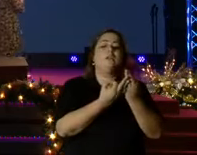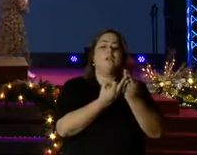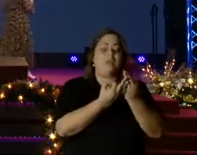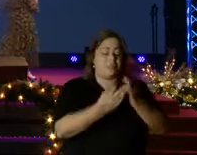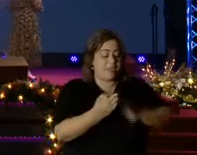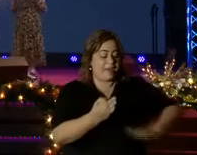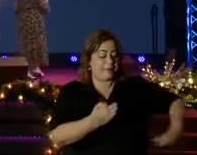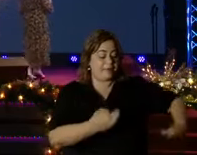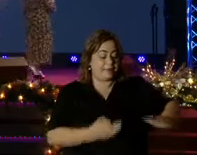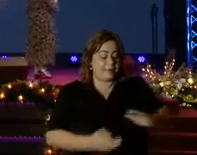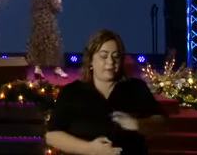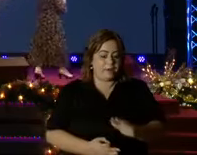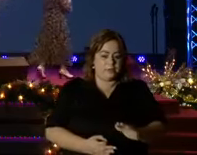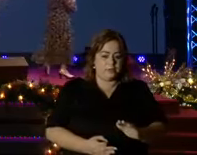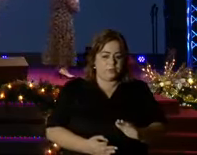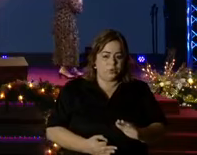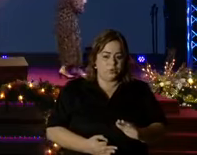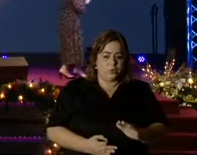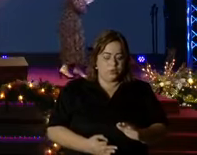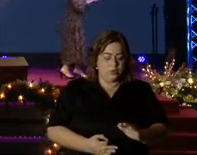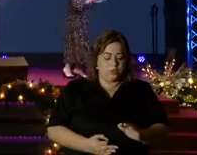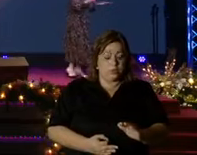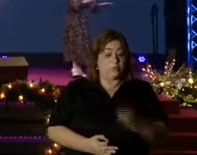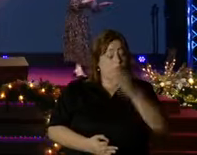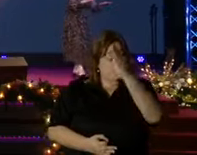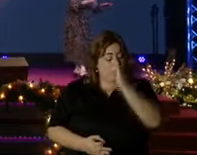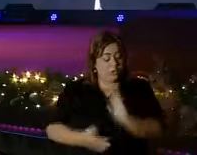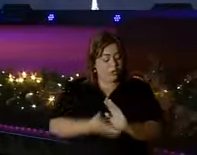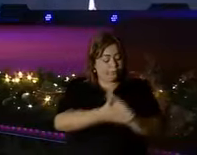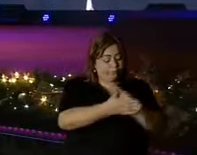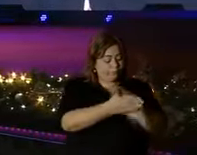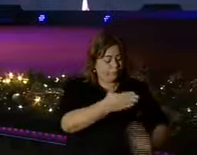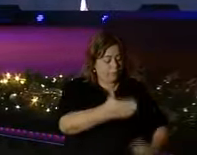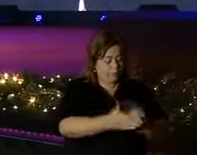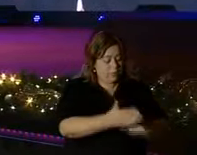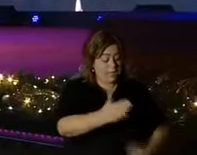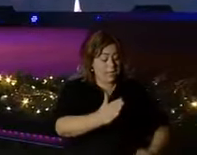región iba a ser removido. Y